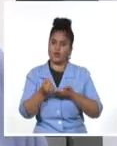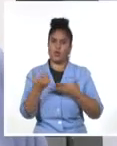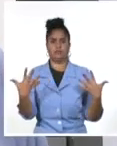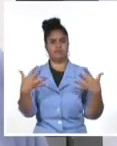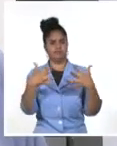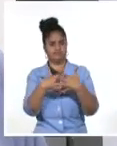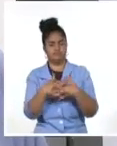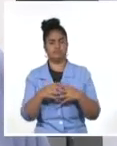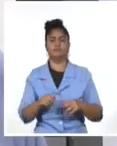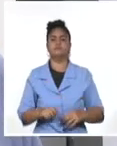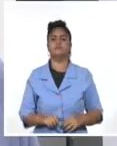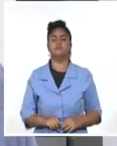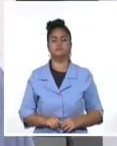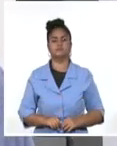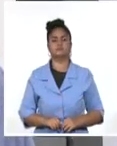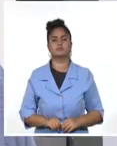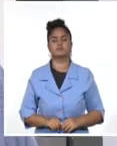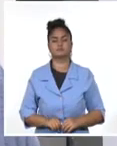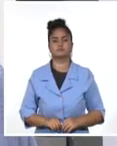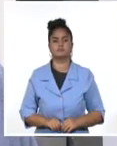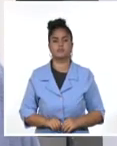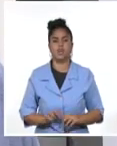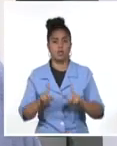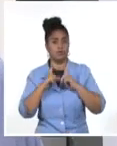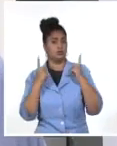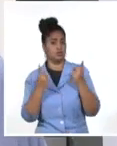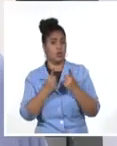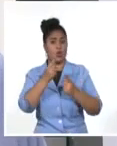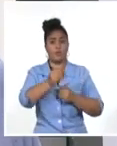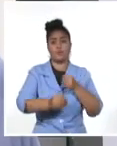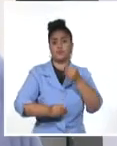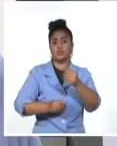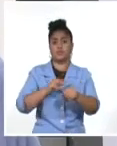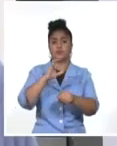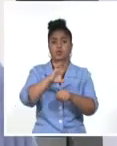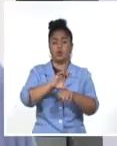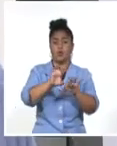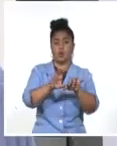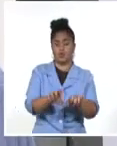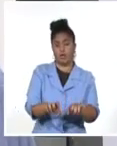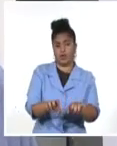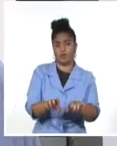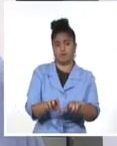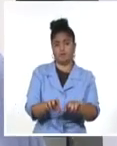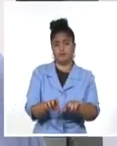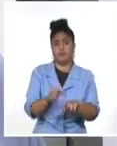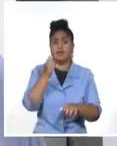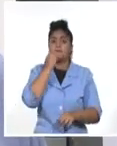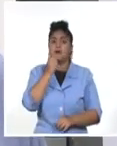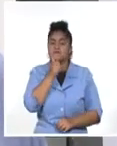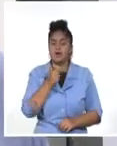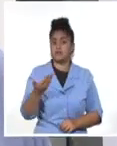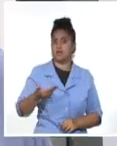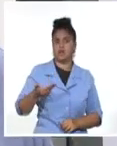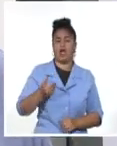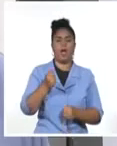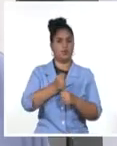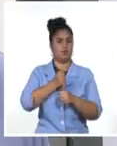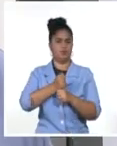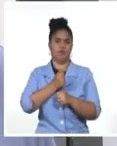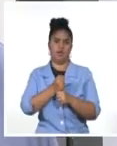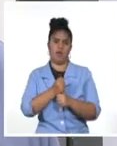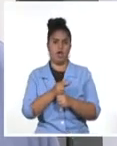y simulada y con todo el procesamiento computacional que se está haciendo, lo que va a traer es mucha más velocidad en la obtención